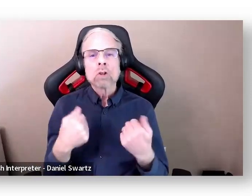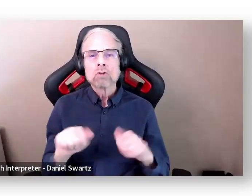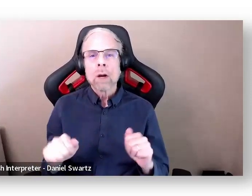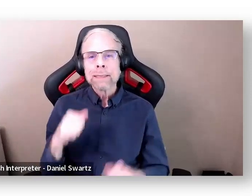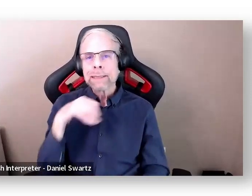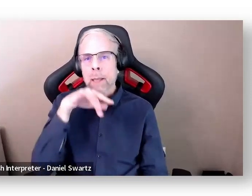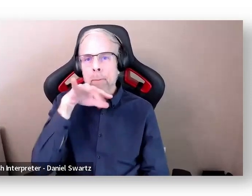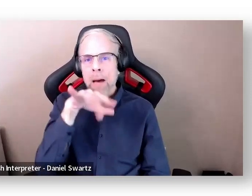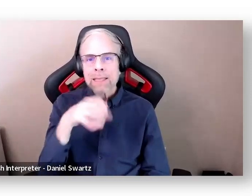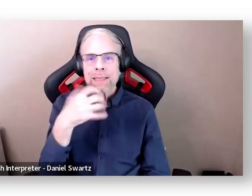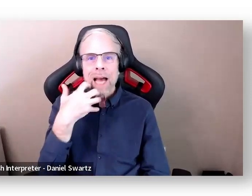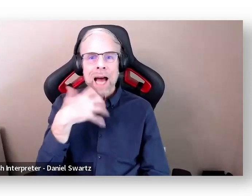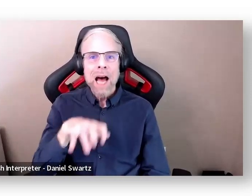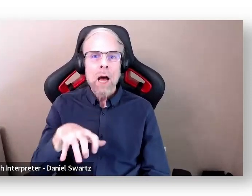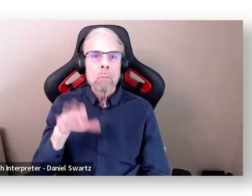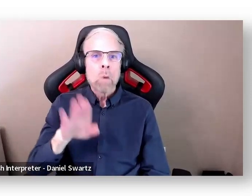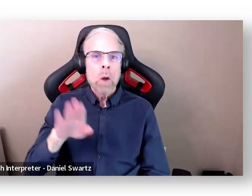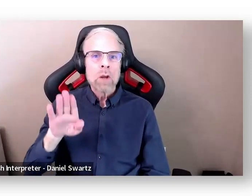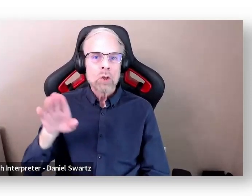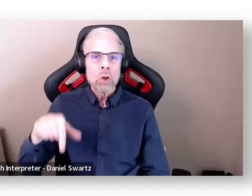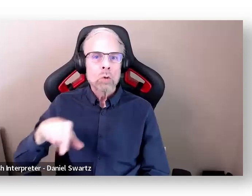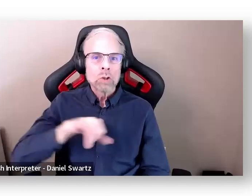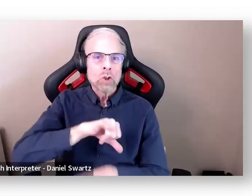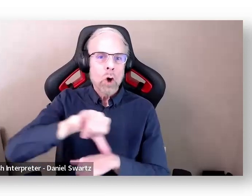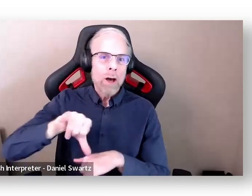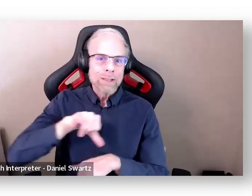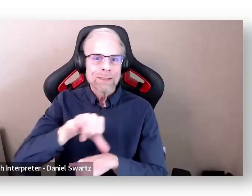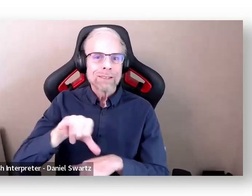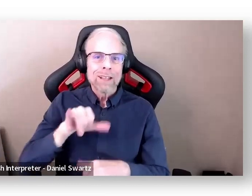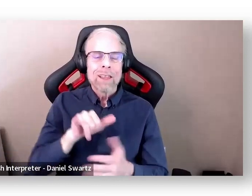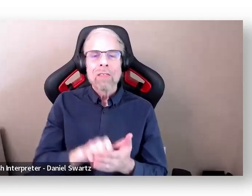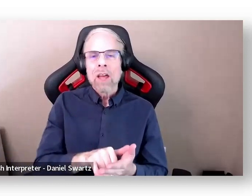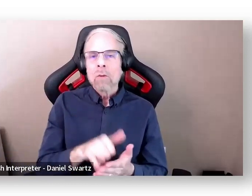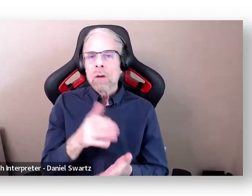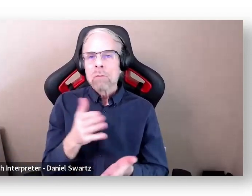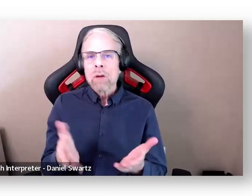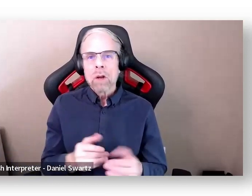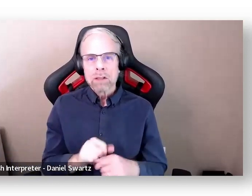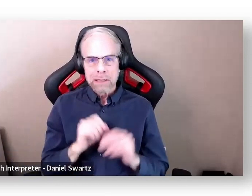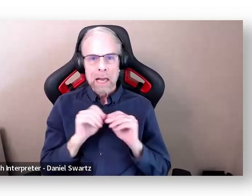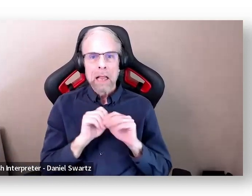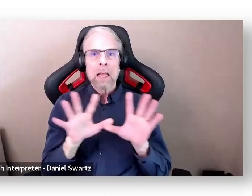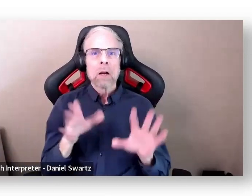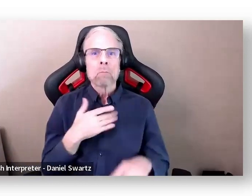Y denle una mano a los que están preparando la comida.